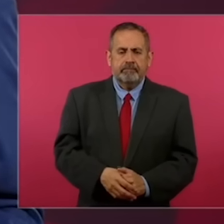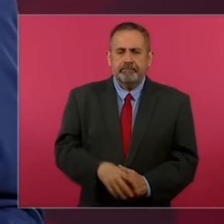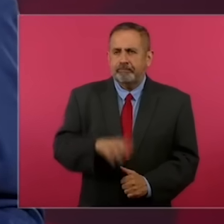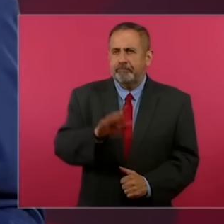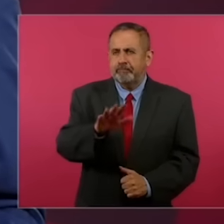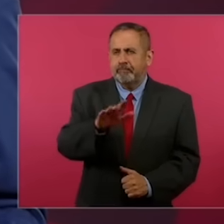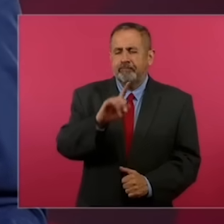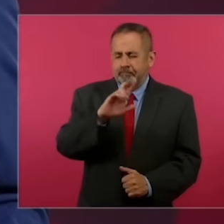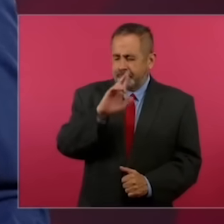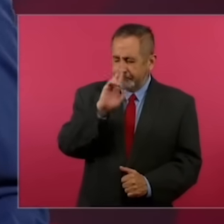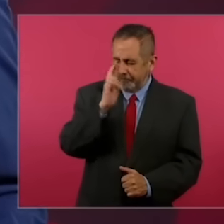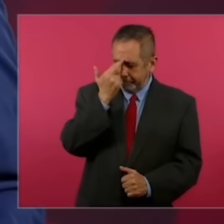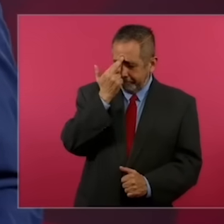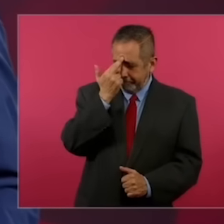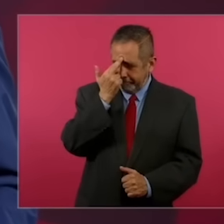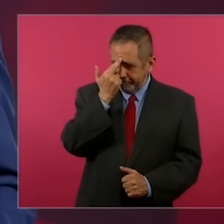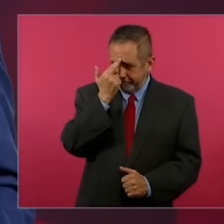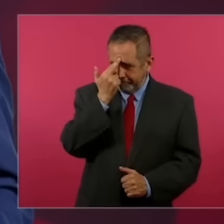Recuerdo